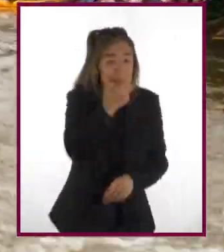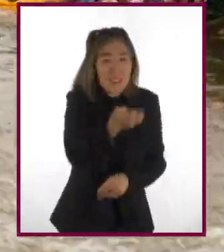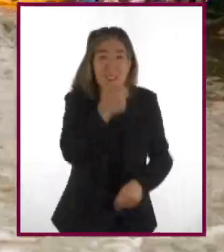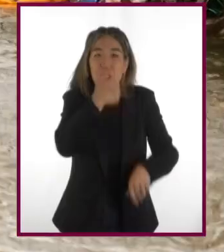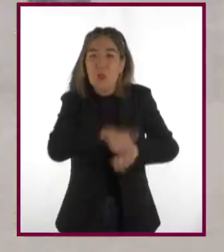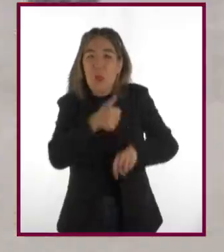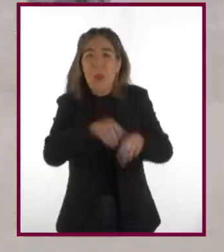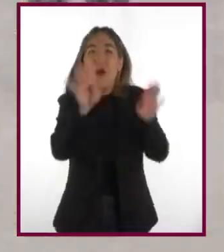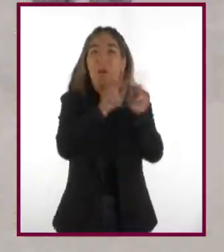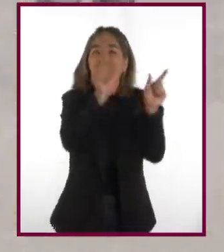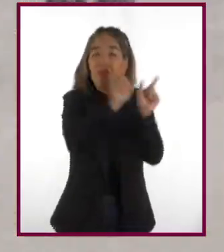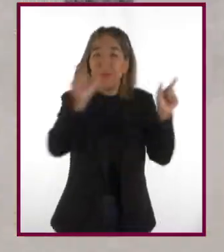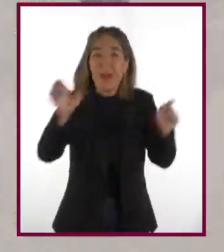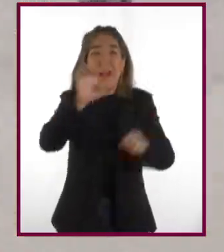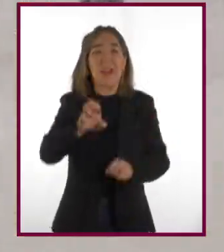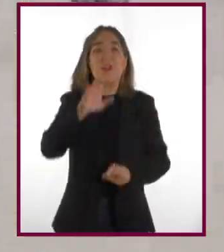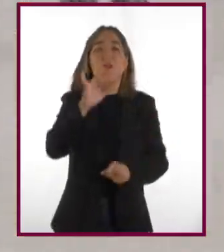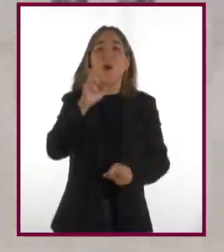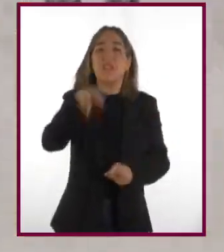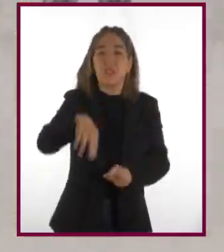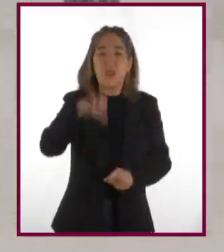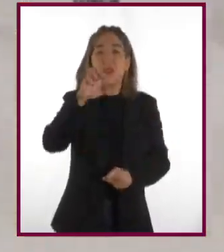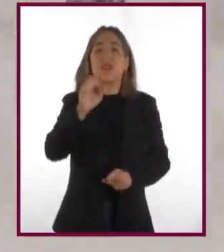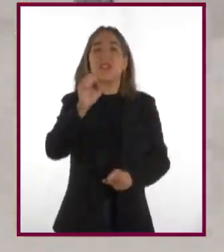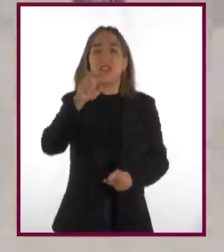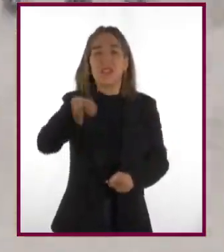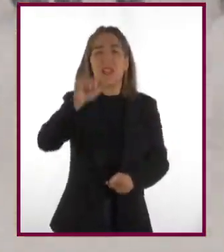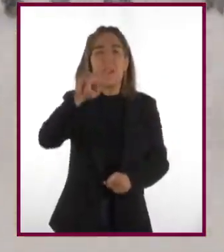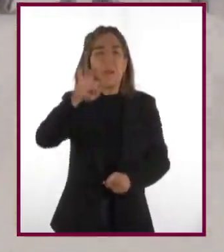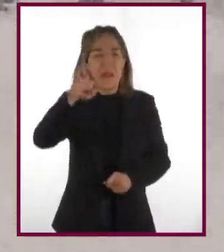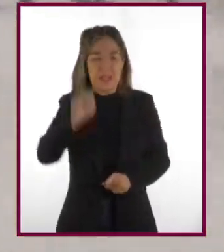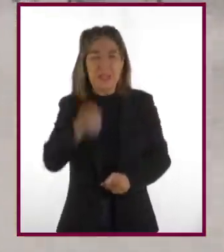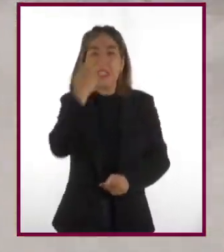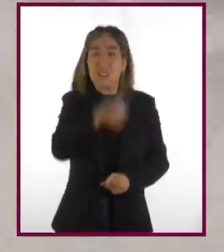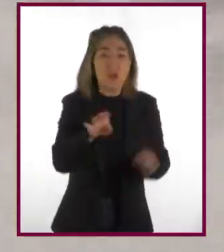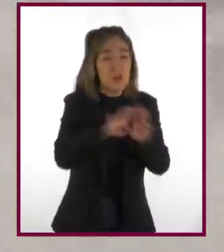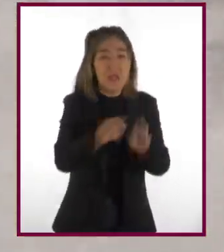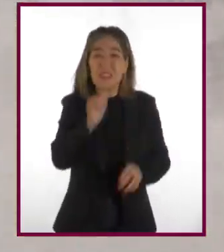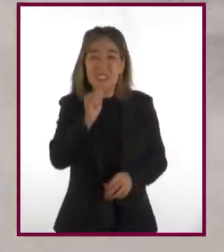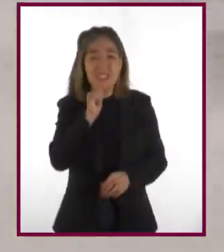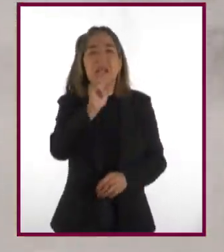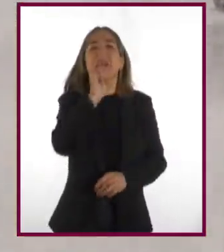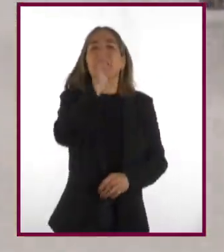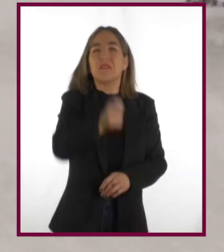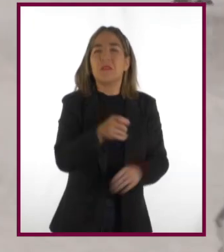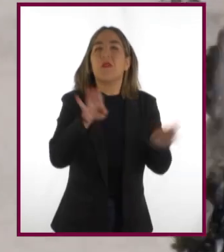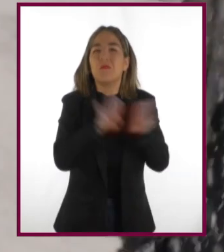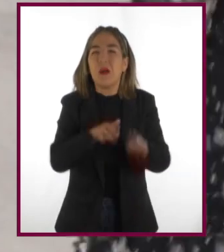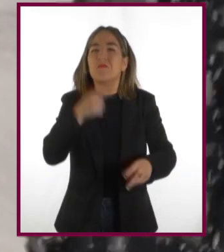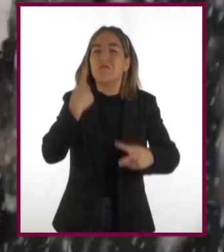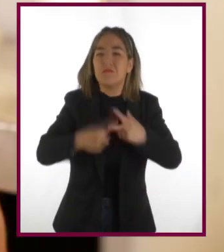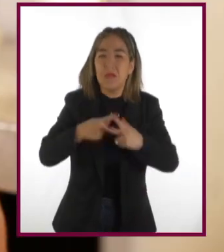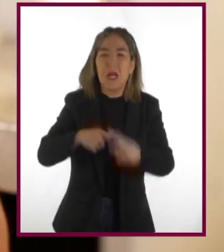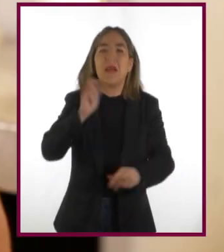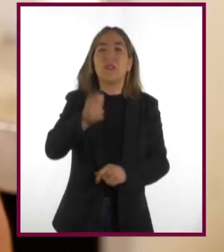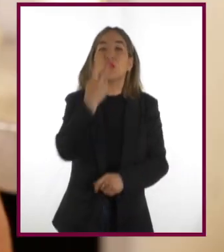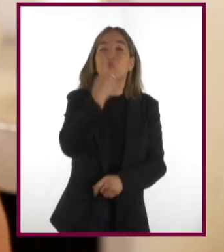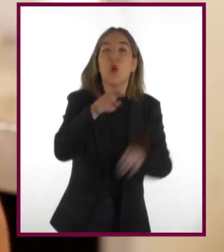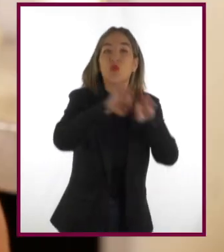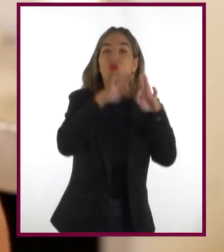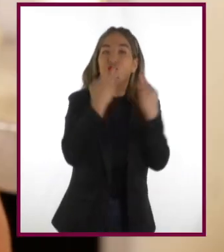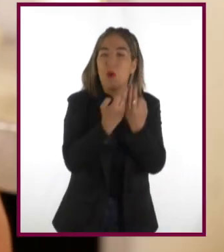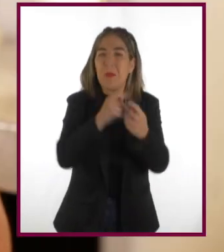las ecuaciones de Navier-Stokes, que de hecho en la mayoría de los modelos que utilizamos se aproximan a ecuaciones en